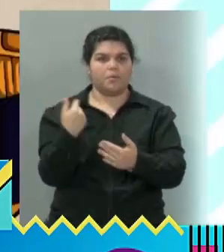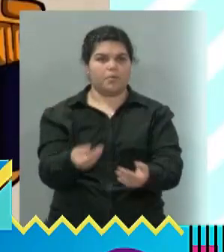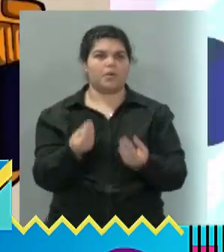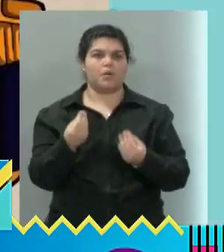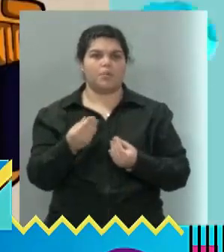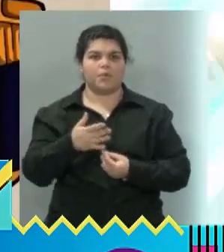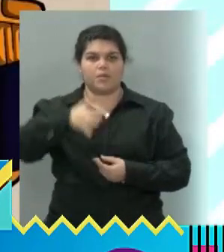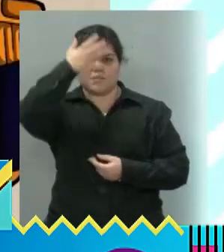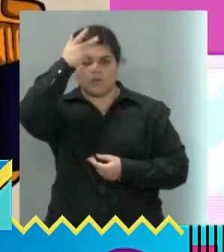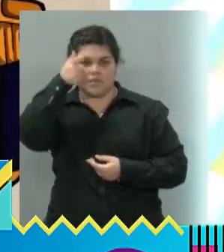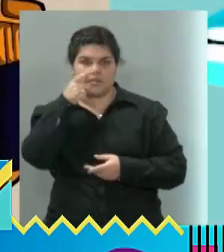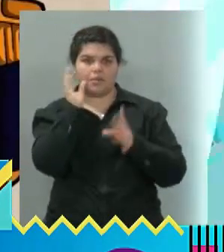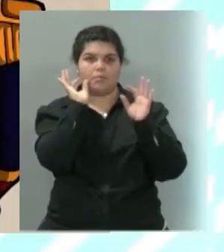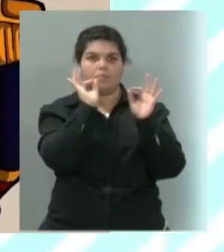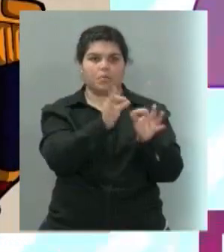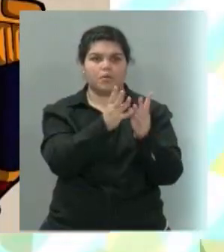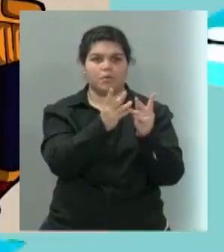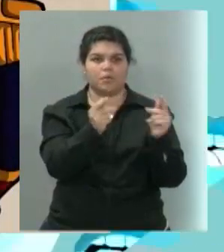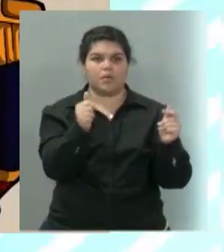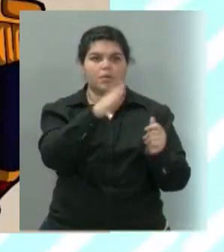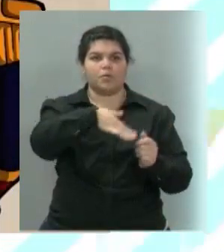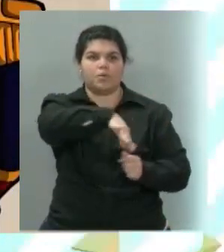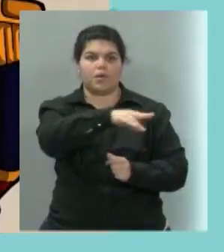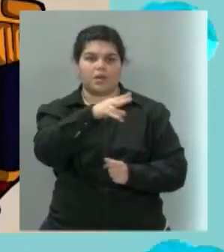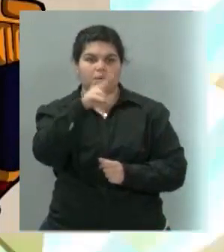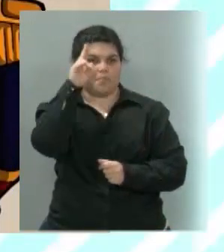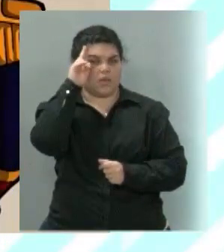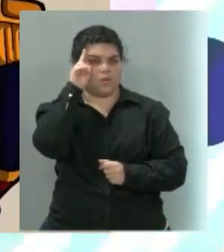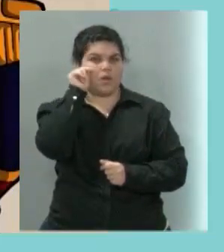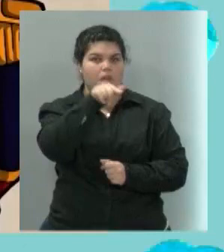Perú como protector de los pueblos libres.